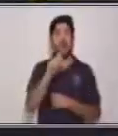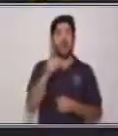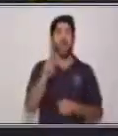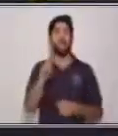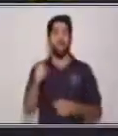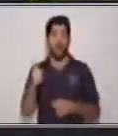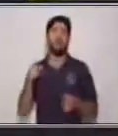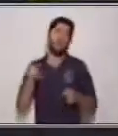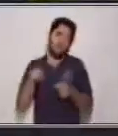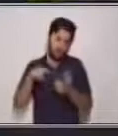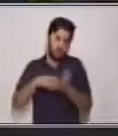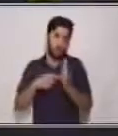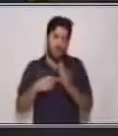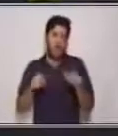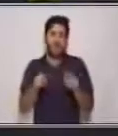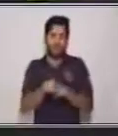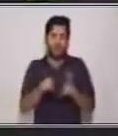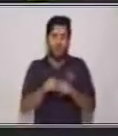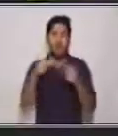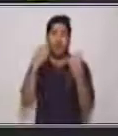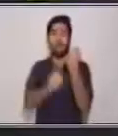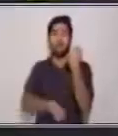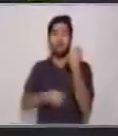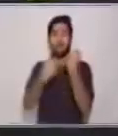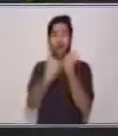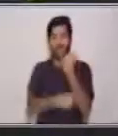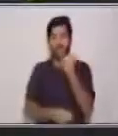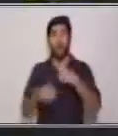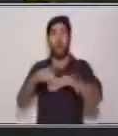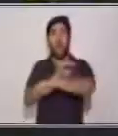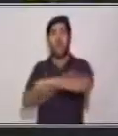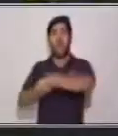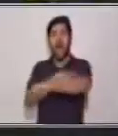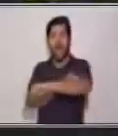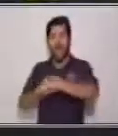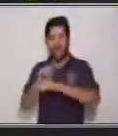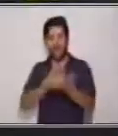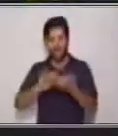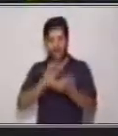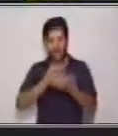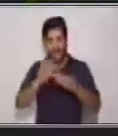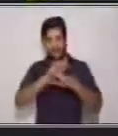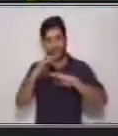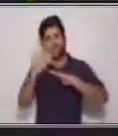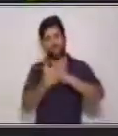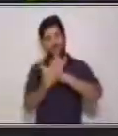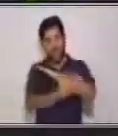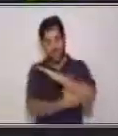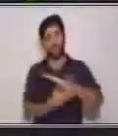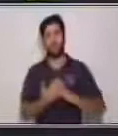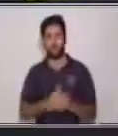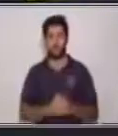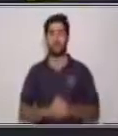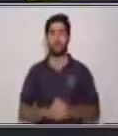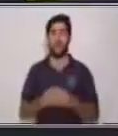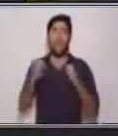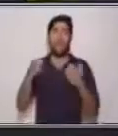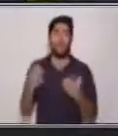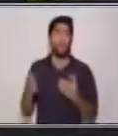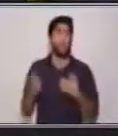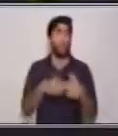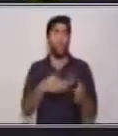la forma imperativa del verbo. En el anterior estaban en infinitivo, o sea que en la receta de cocina no